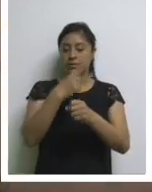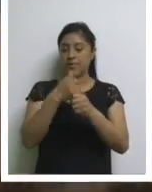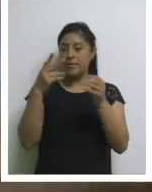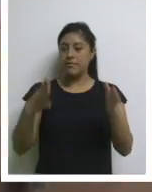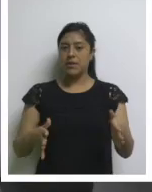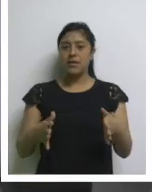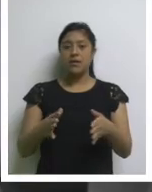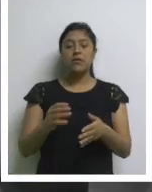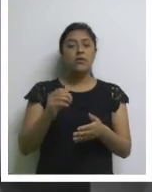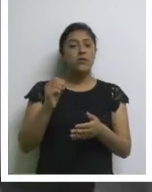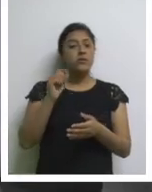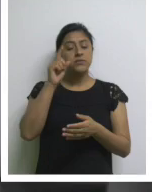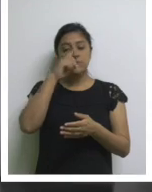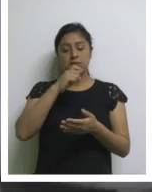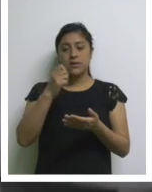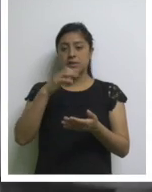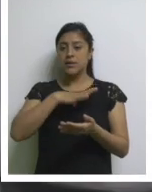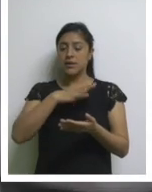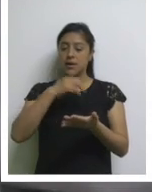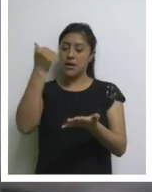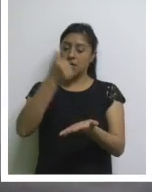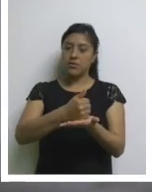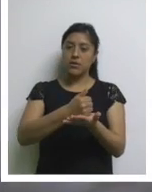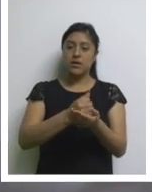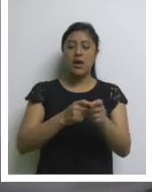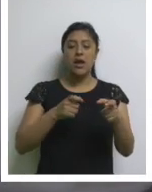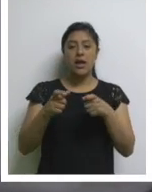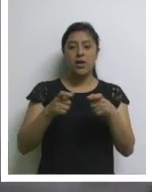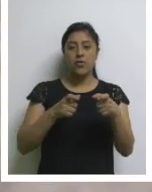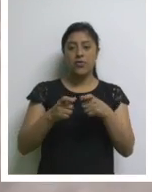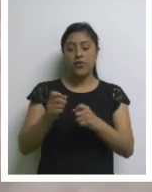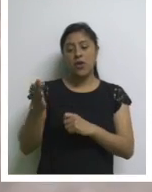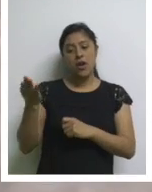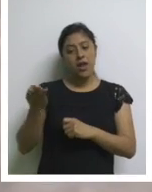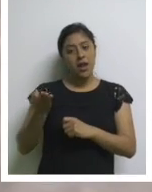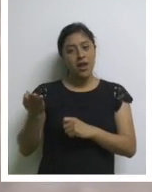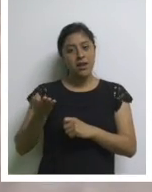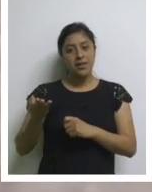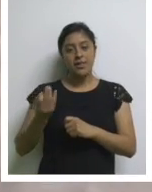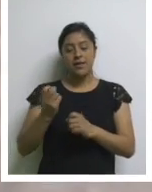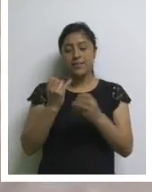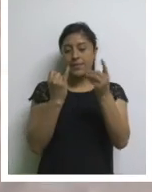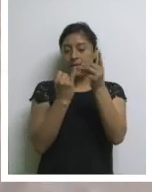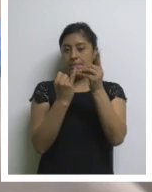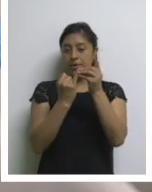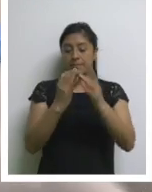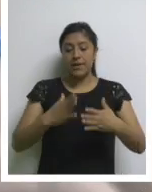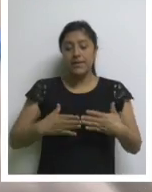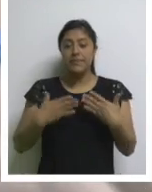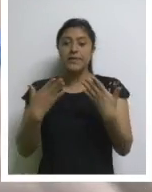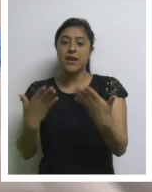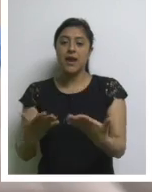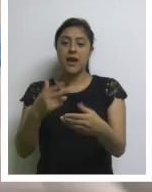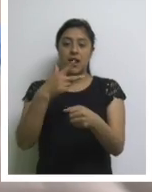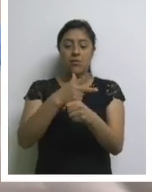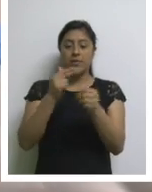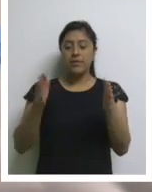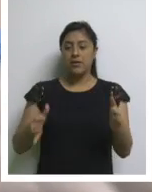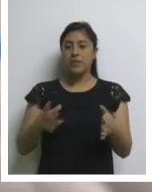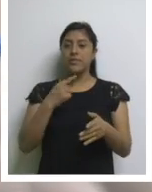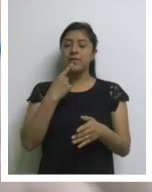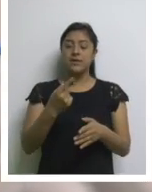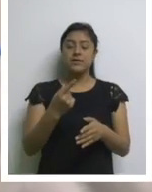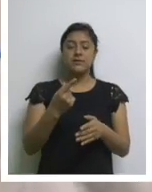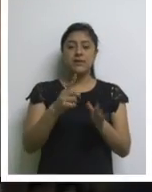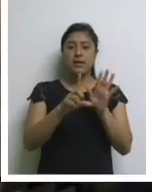pueda ser expuesta a cualquier persona o institución sin previa autorización correspondiente. El